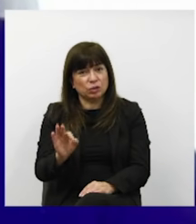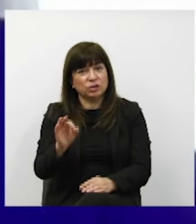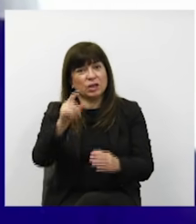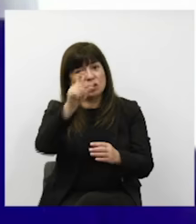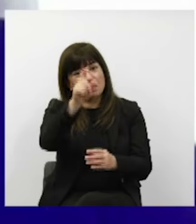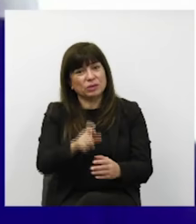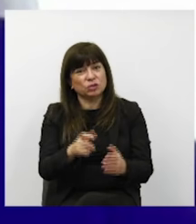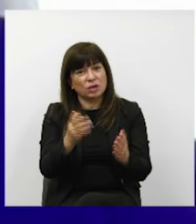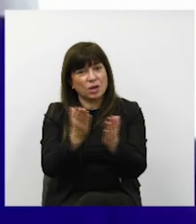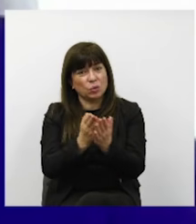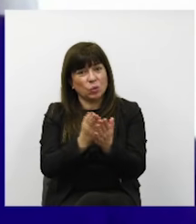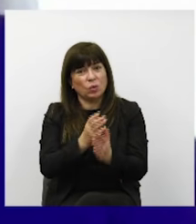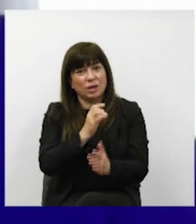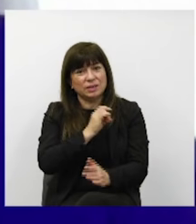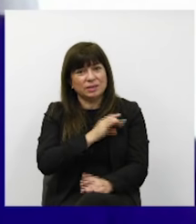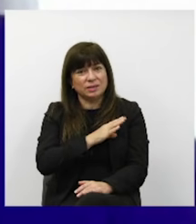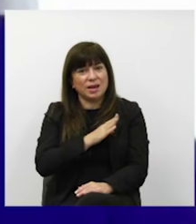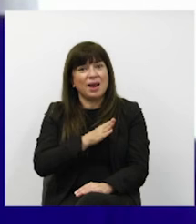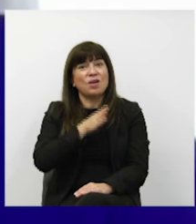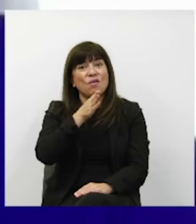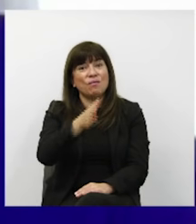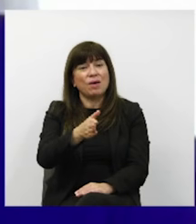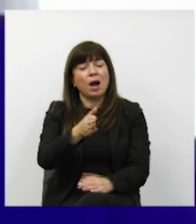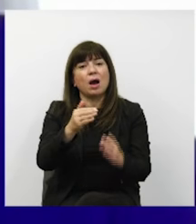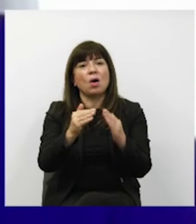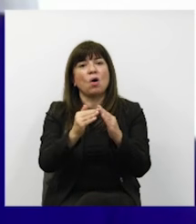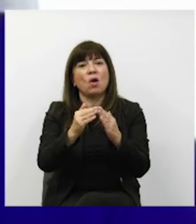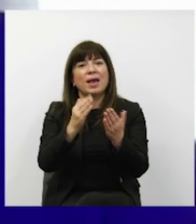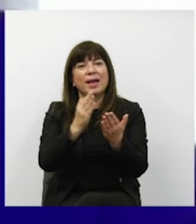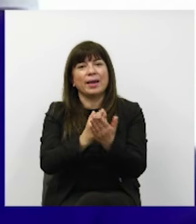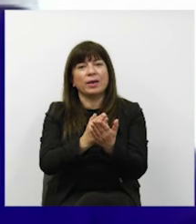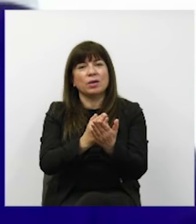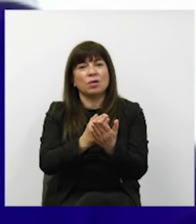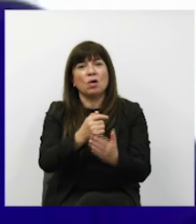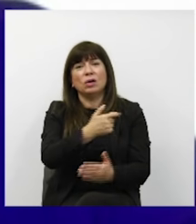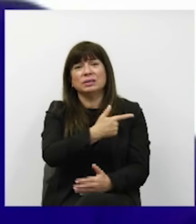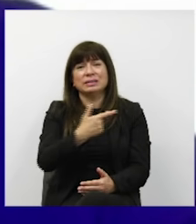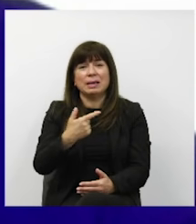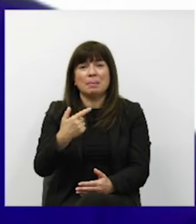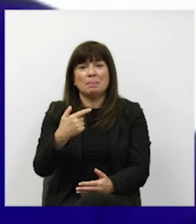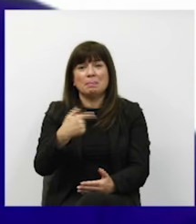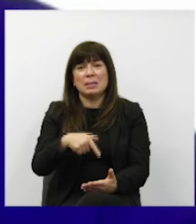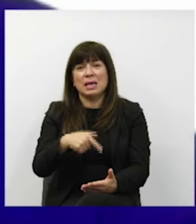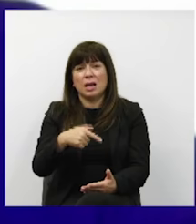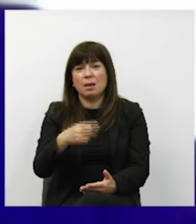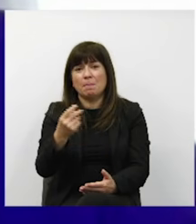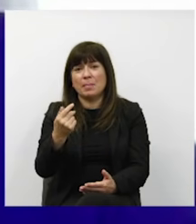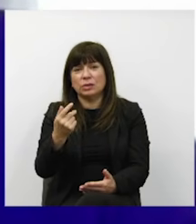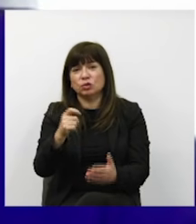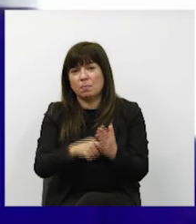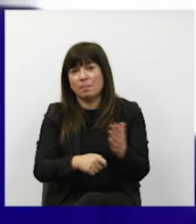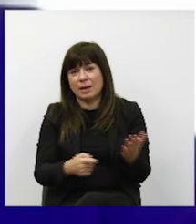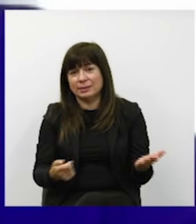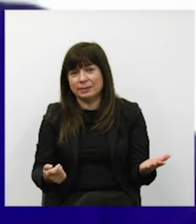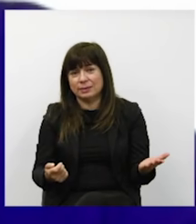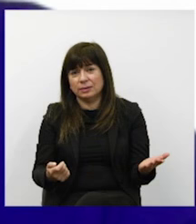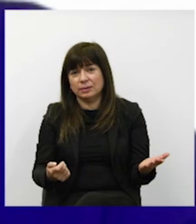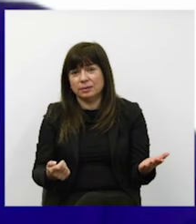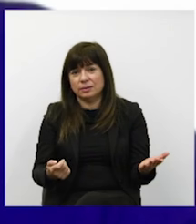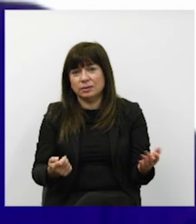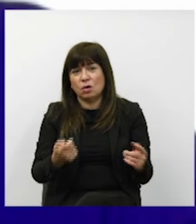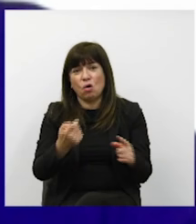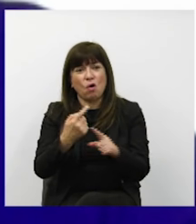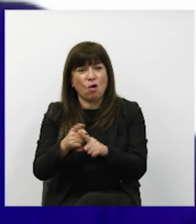estudiantes chilenos va a un colegio que cuenta con 100 mil pesos al mes, que es la subvención escolar solo estatal, cuando tienes